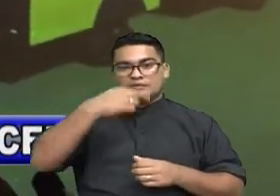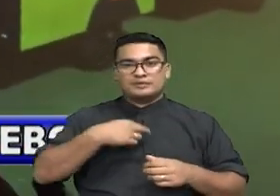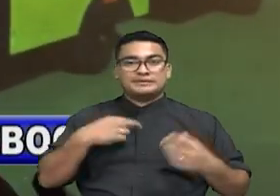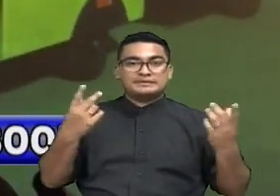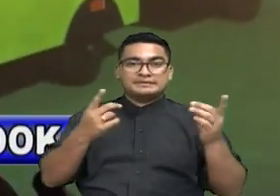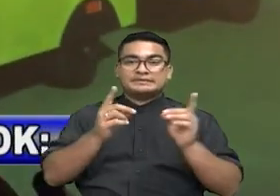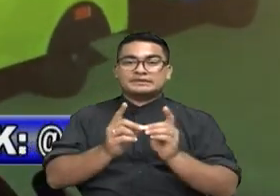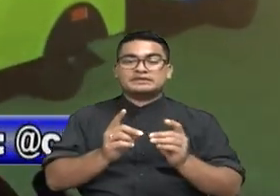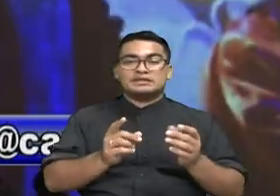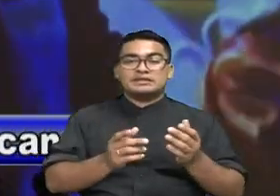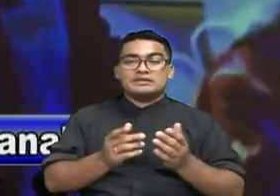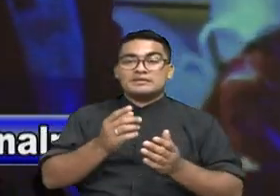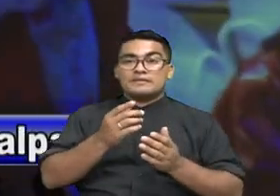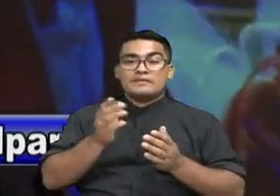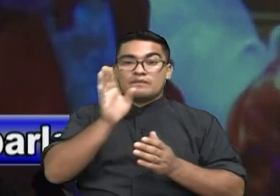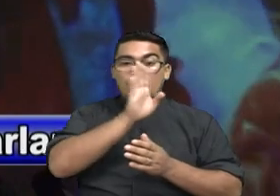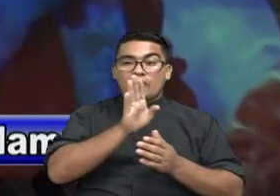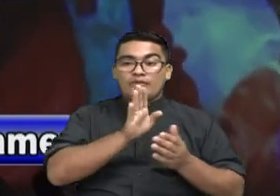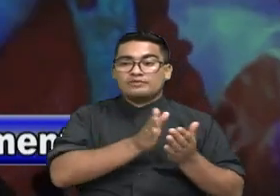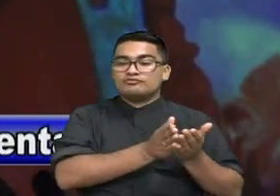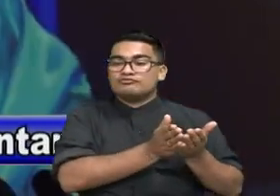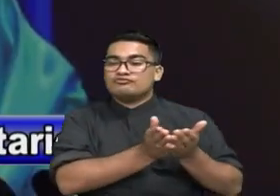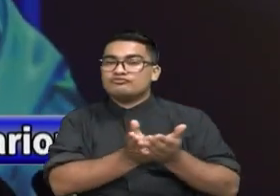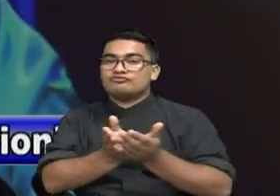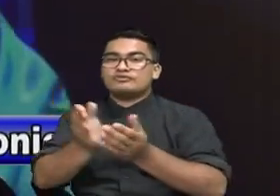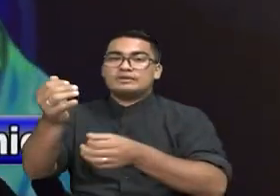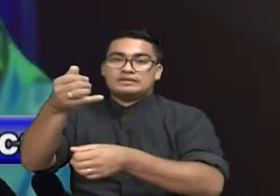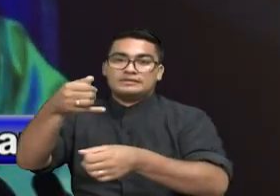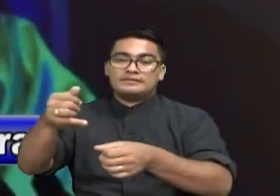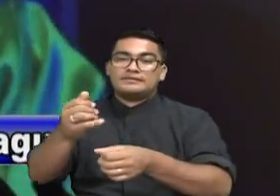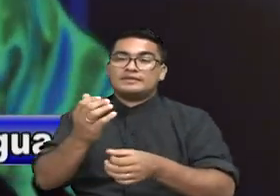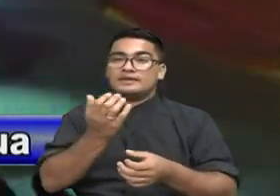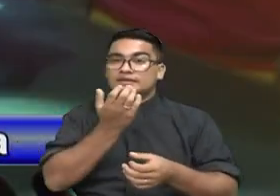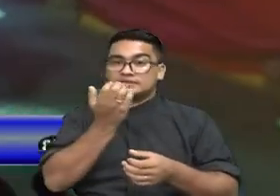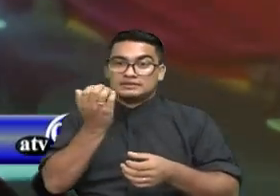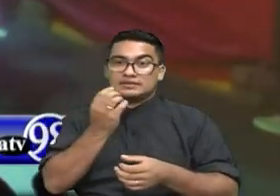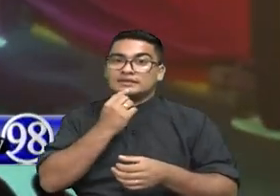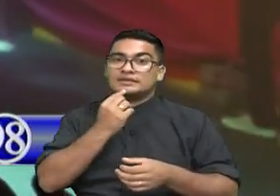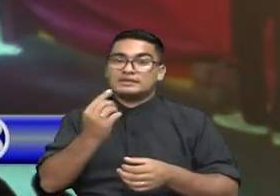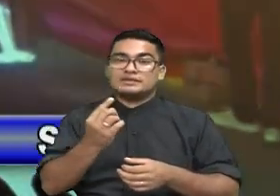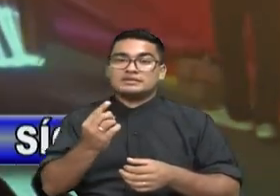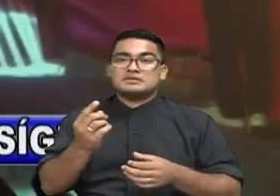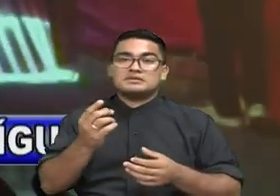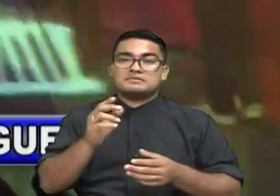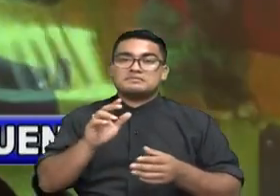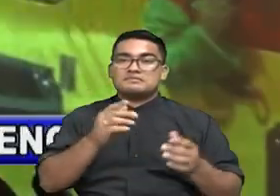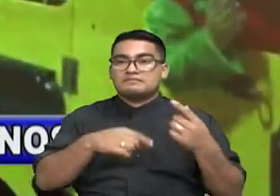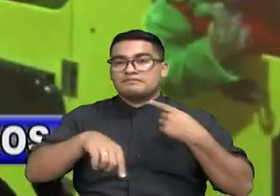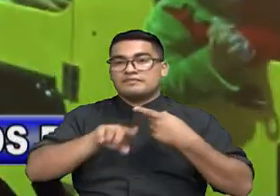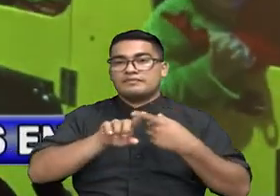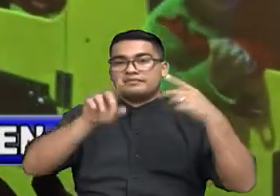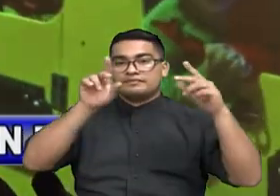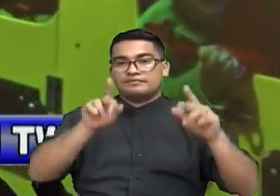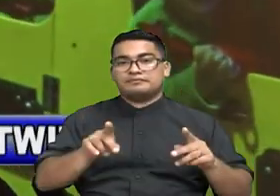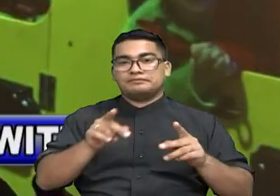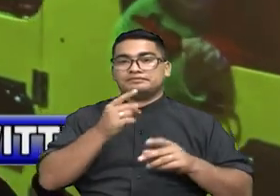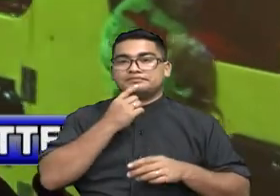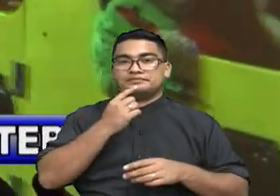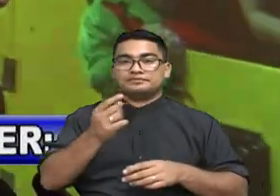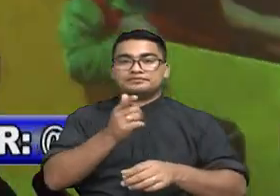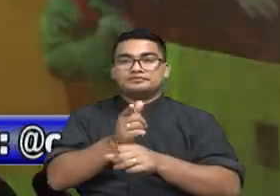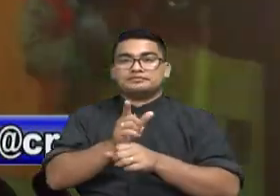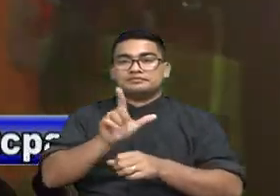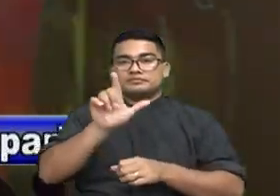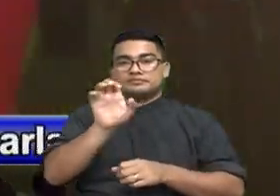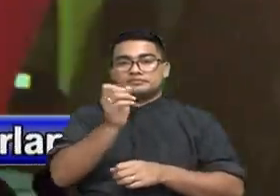que viajaron de Bluefields a Corn Islands en la embarcación Hilario Sánchez también incrementó esta semana. Con cámara